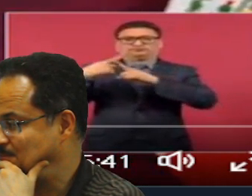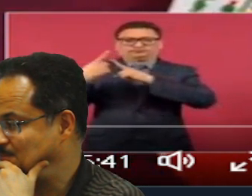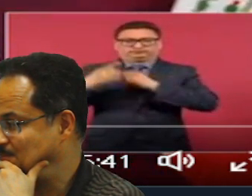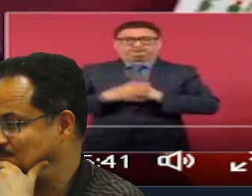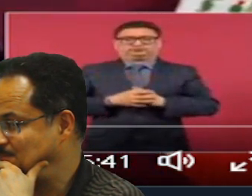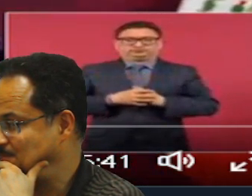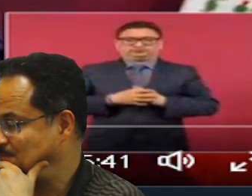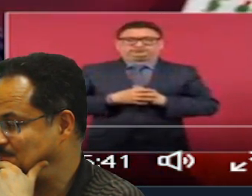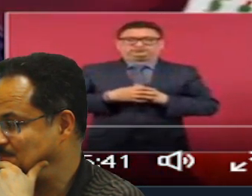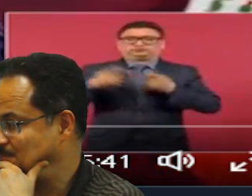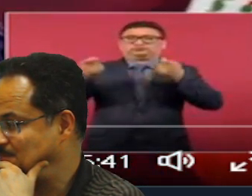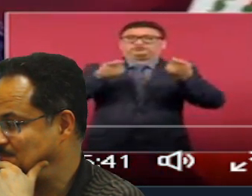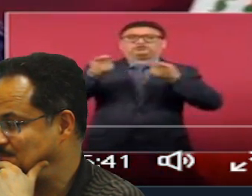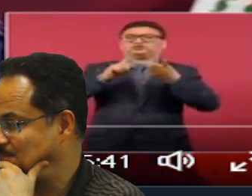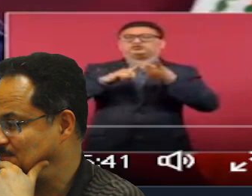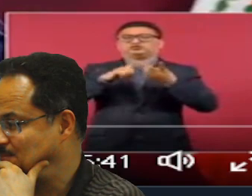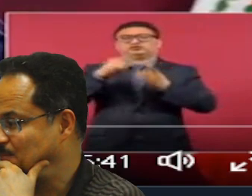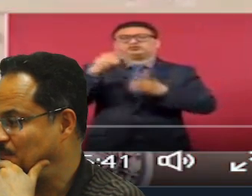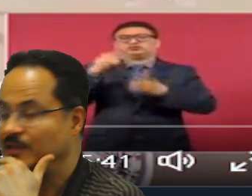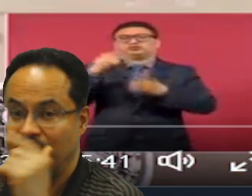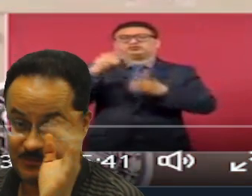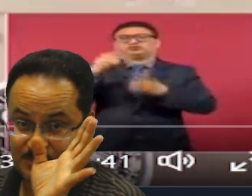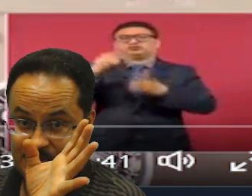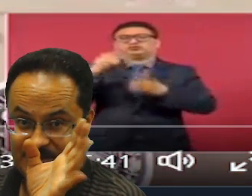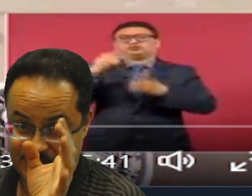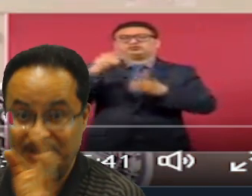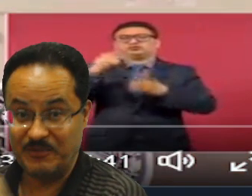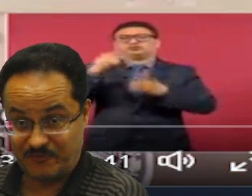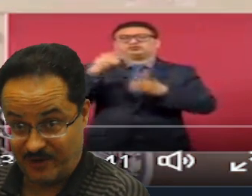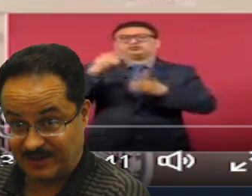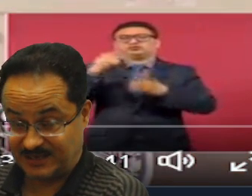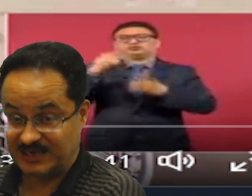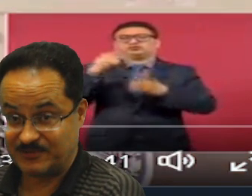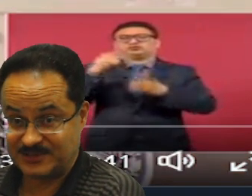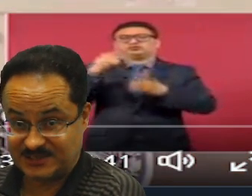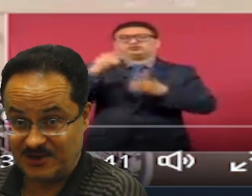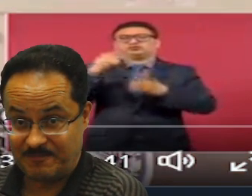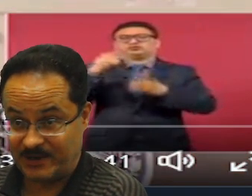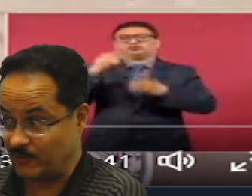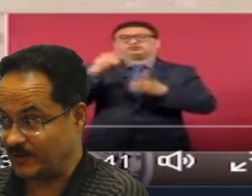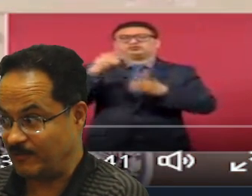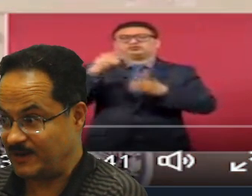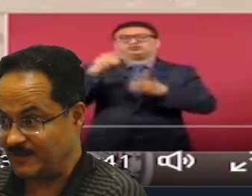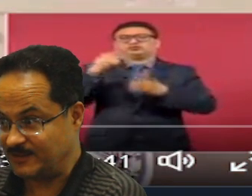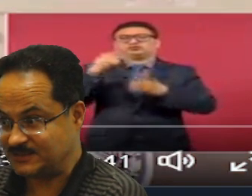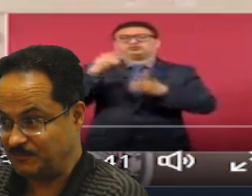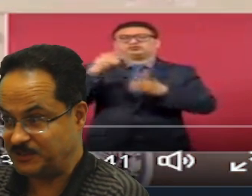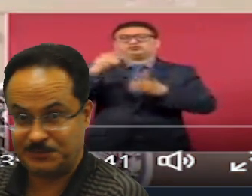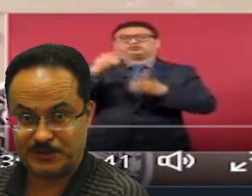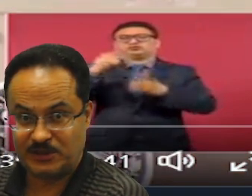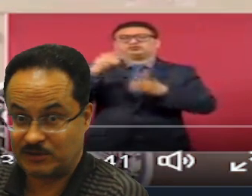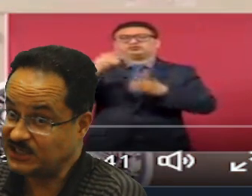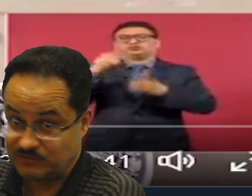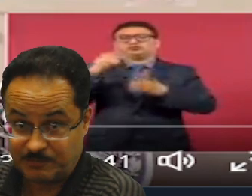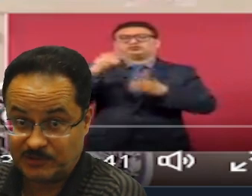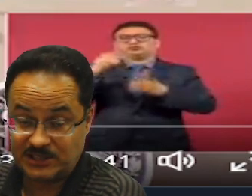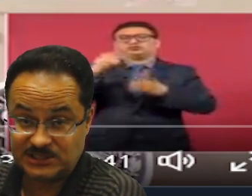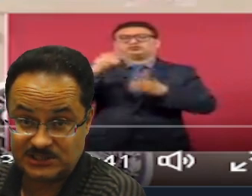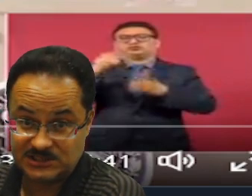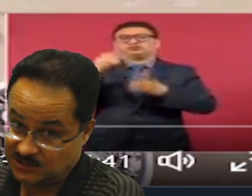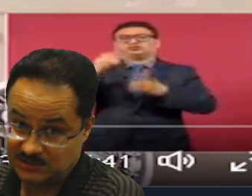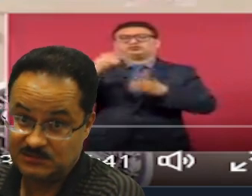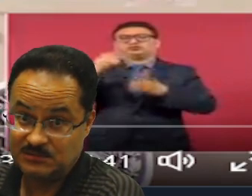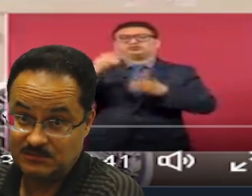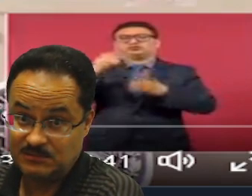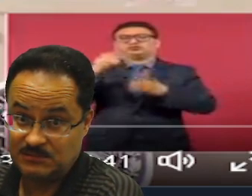dirigido desde Estados Unidos oye muy fuerte la acusación pero recuerden desde un principio dijo que es su